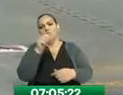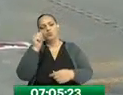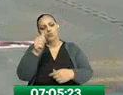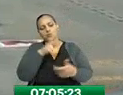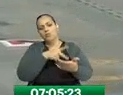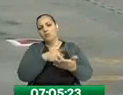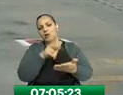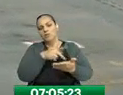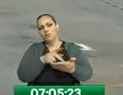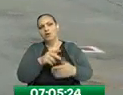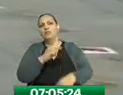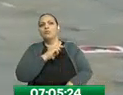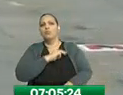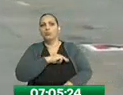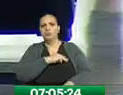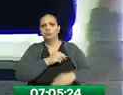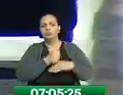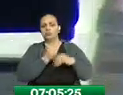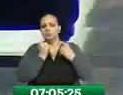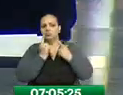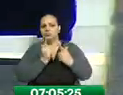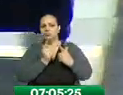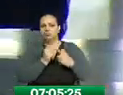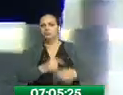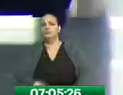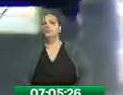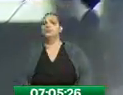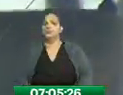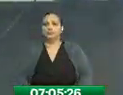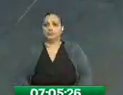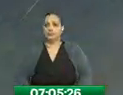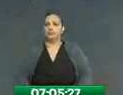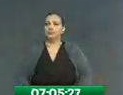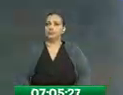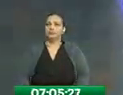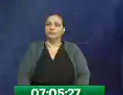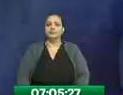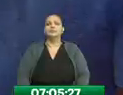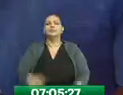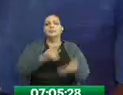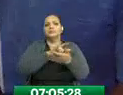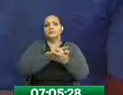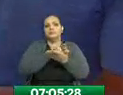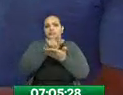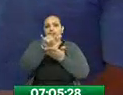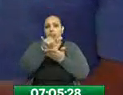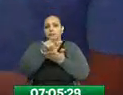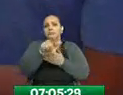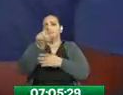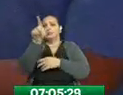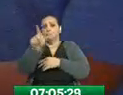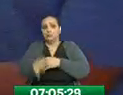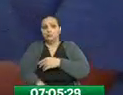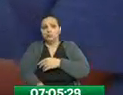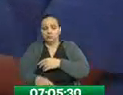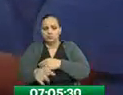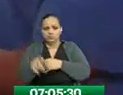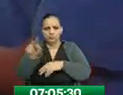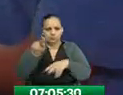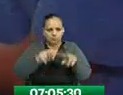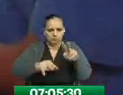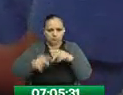aquellos pasajeros de vuelos que tengan coronavirus, existe un protocolo que deben cumplir para evitar contagios en el puerto